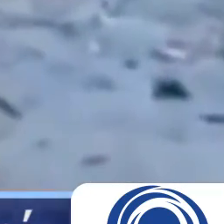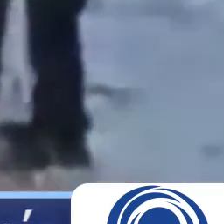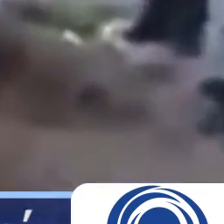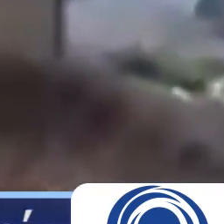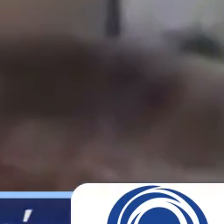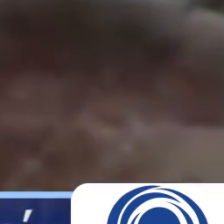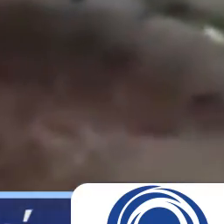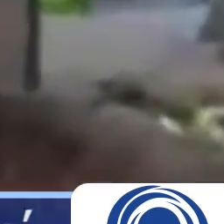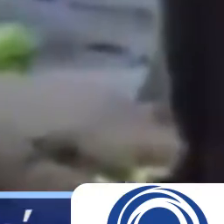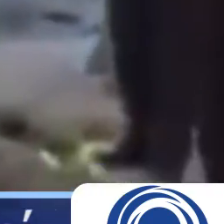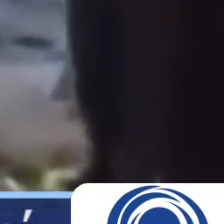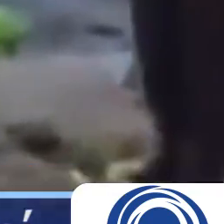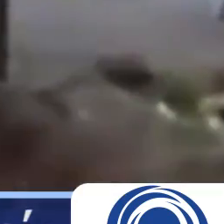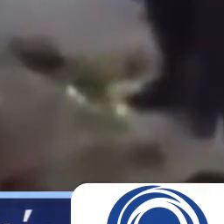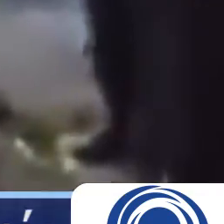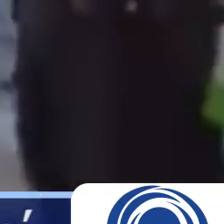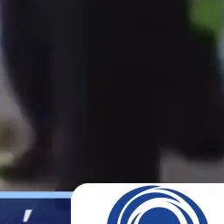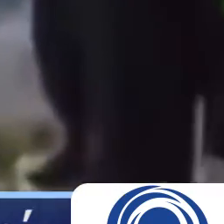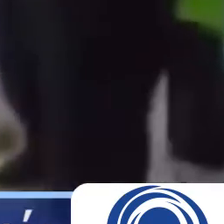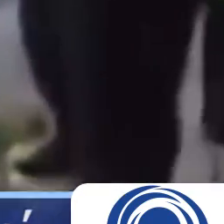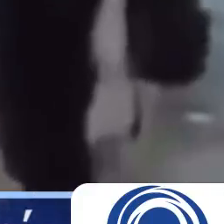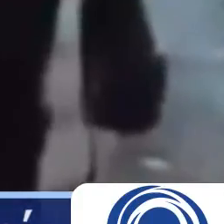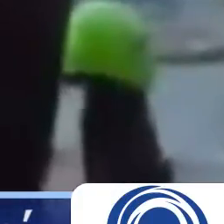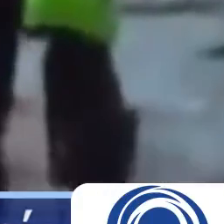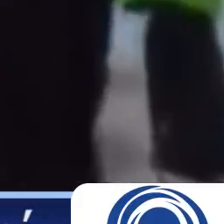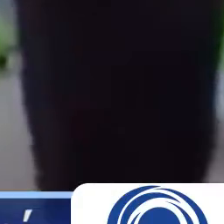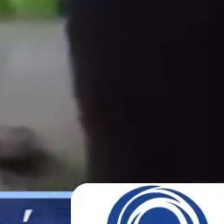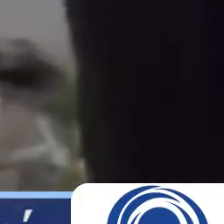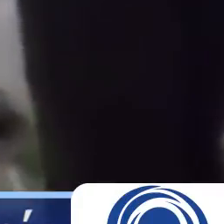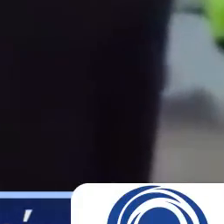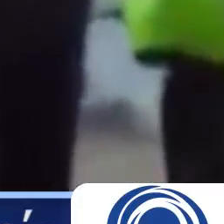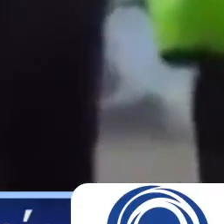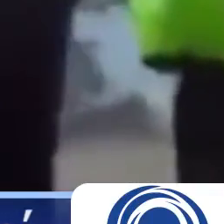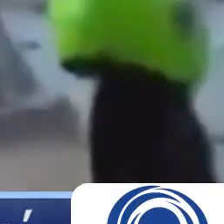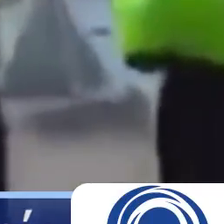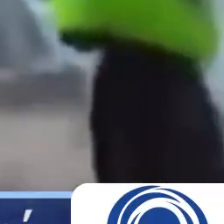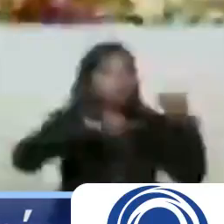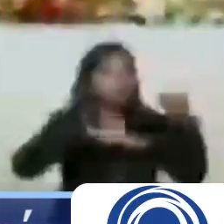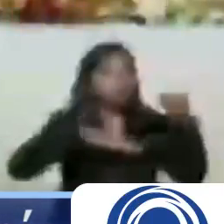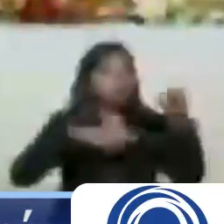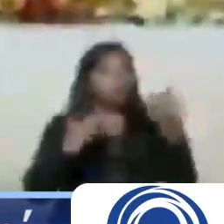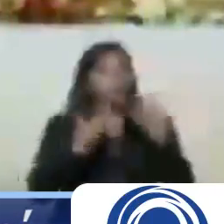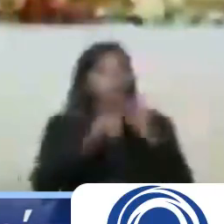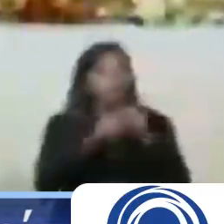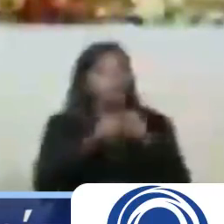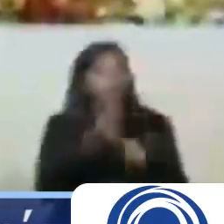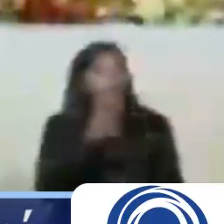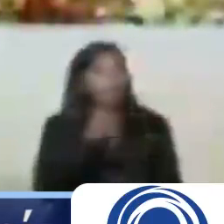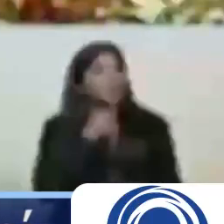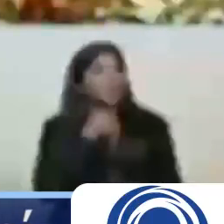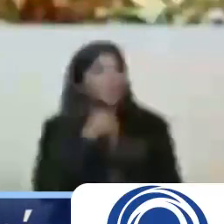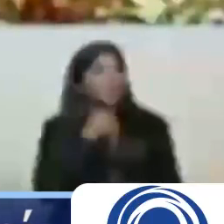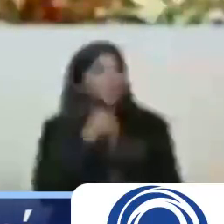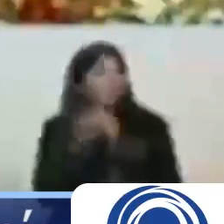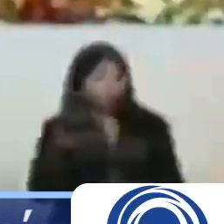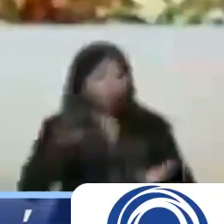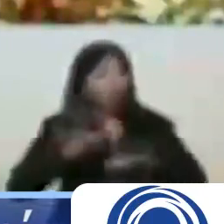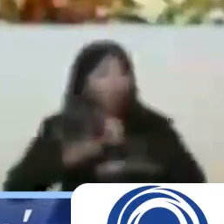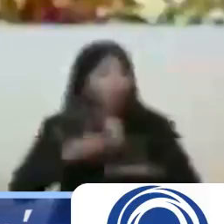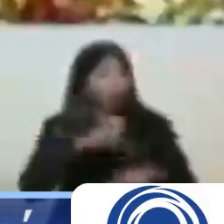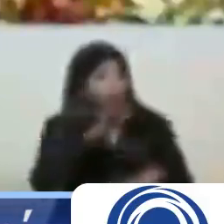maduro reiteró el respaldo a la construcción de una paz estable y duradera en colombia el gobierno de nicolás maduro ha